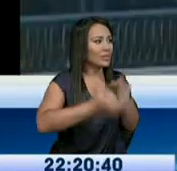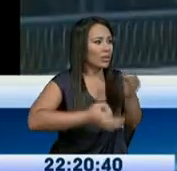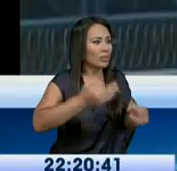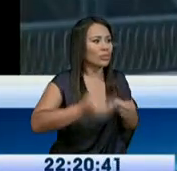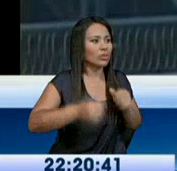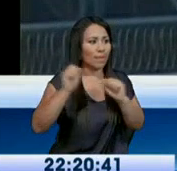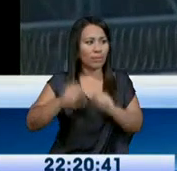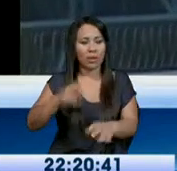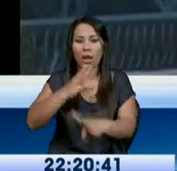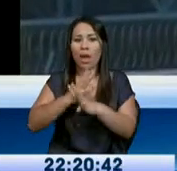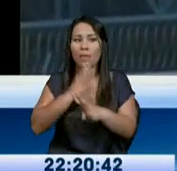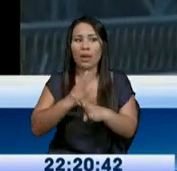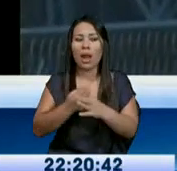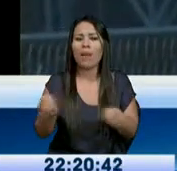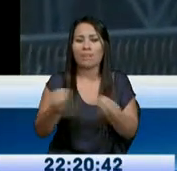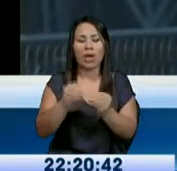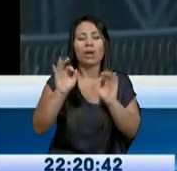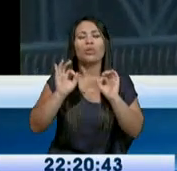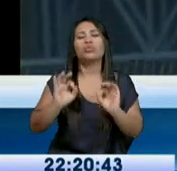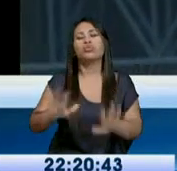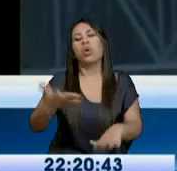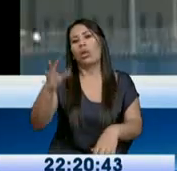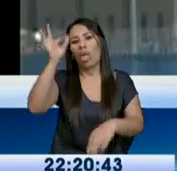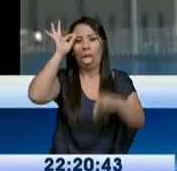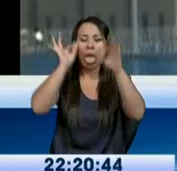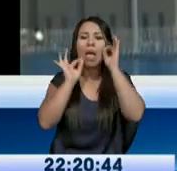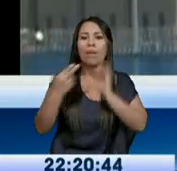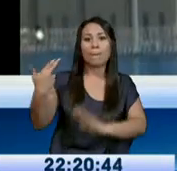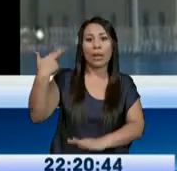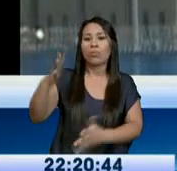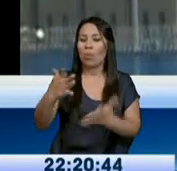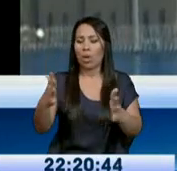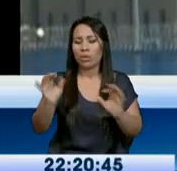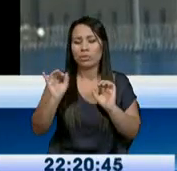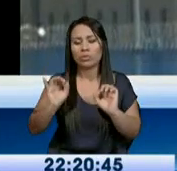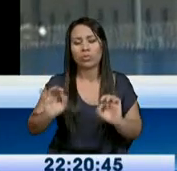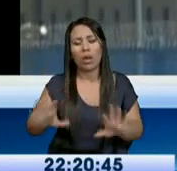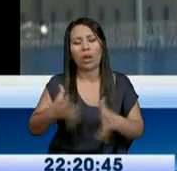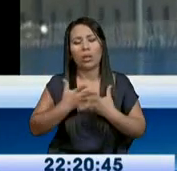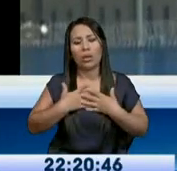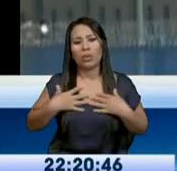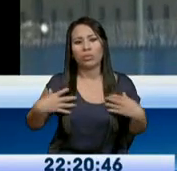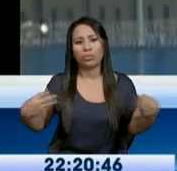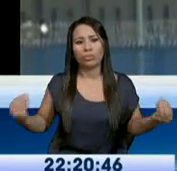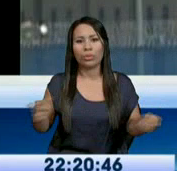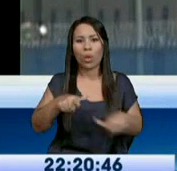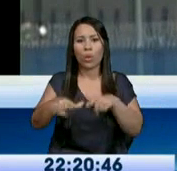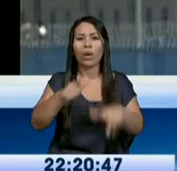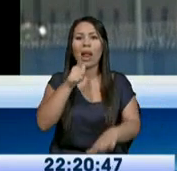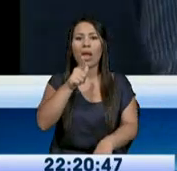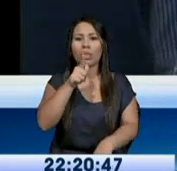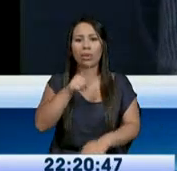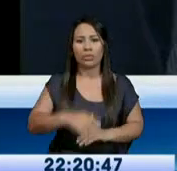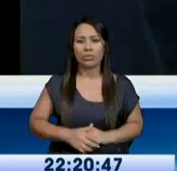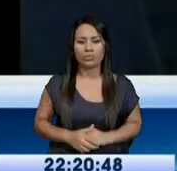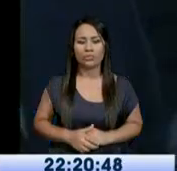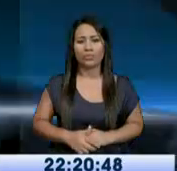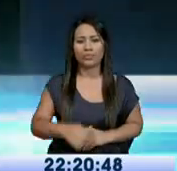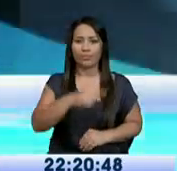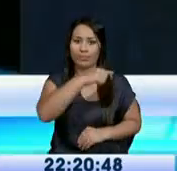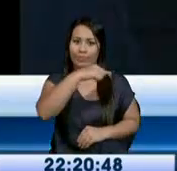además que no se han registrado heridos tras este intento de amotinamiento en el centro de rehabilitación de La Tacunga.